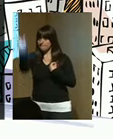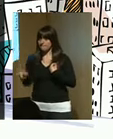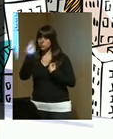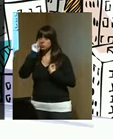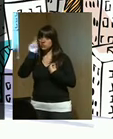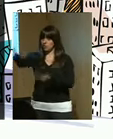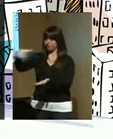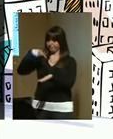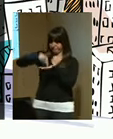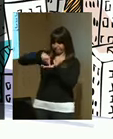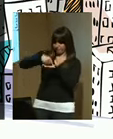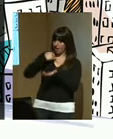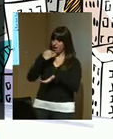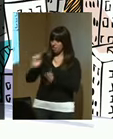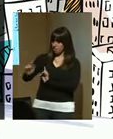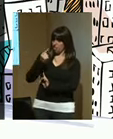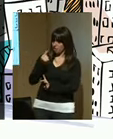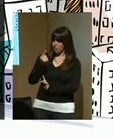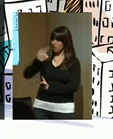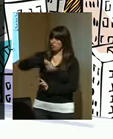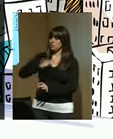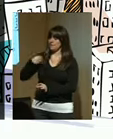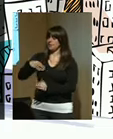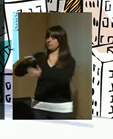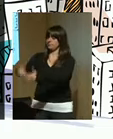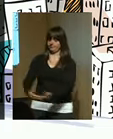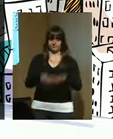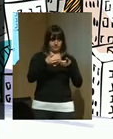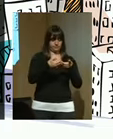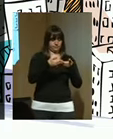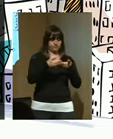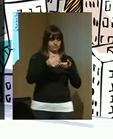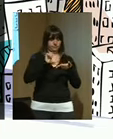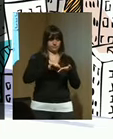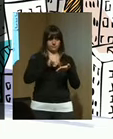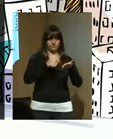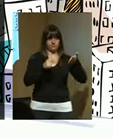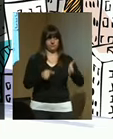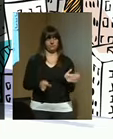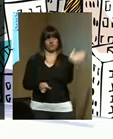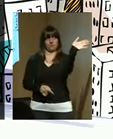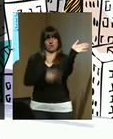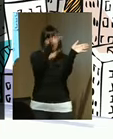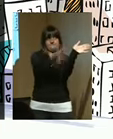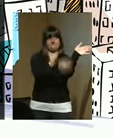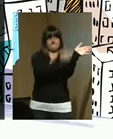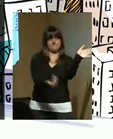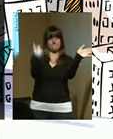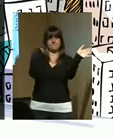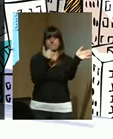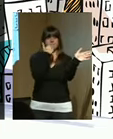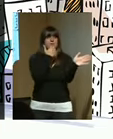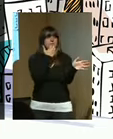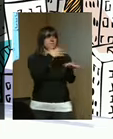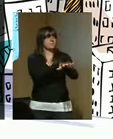turista, nosotros tomamos ese reclamo y se lo elevamos al responsable, sea un